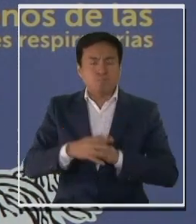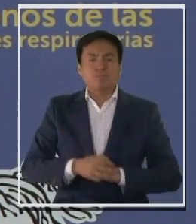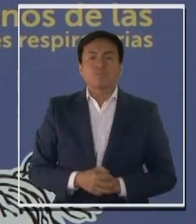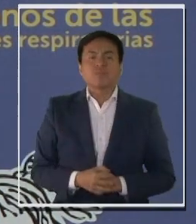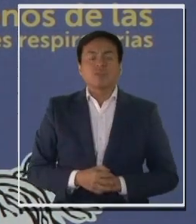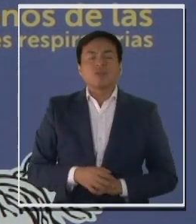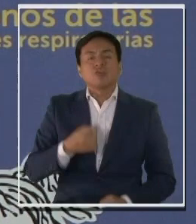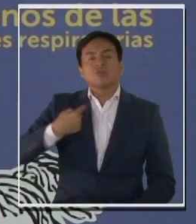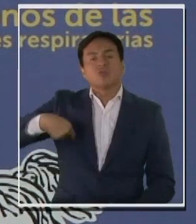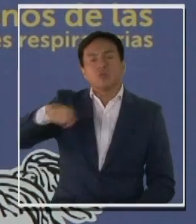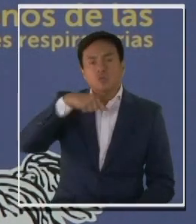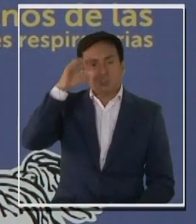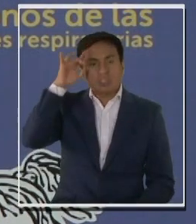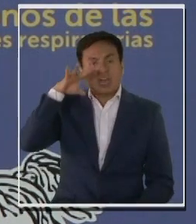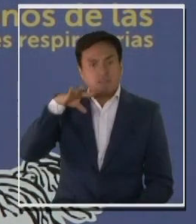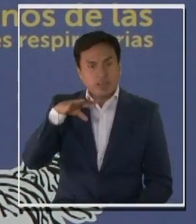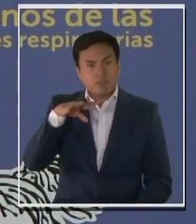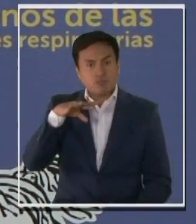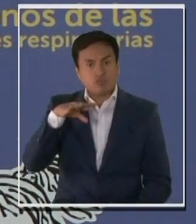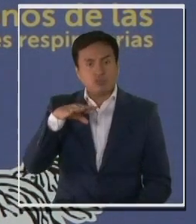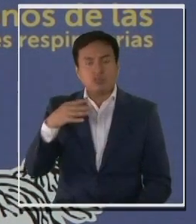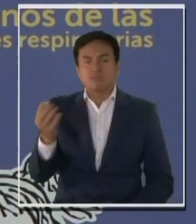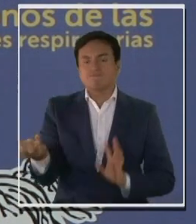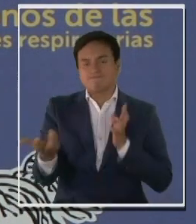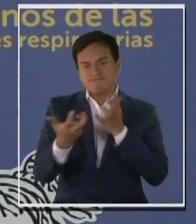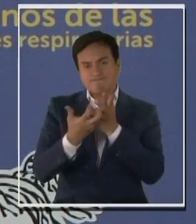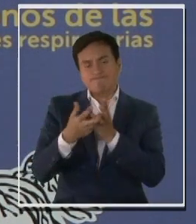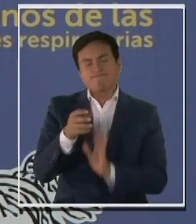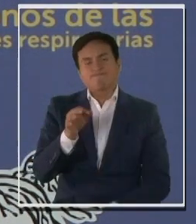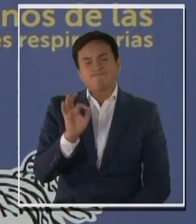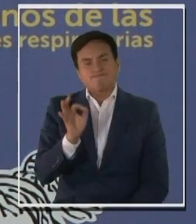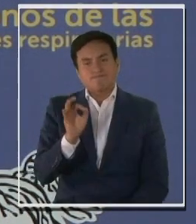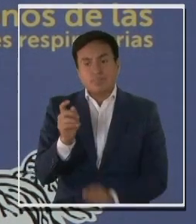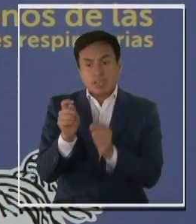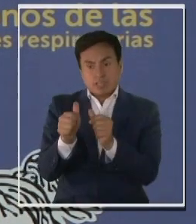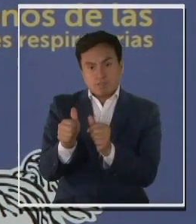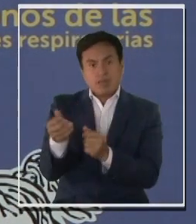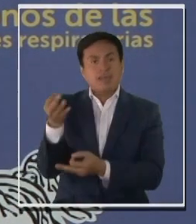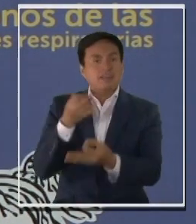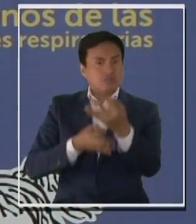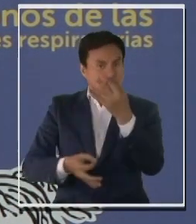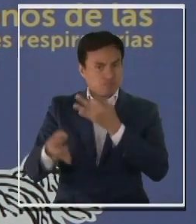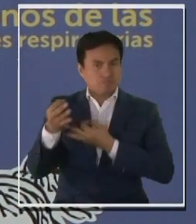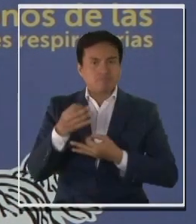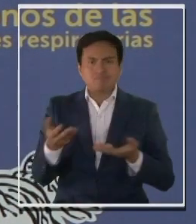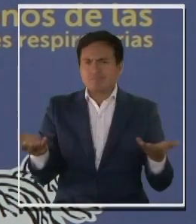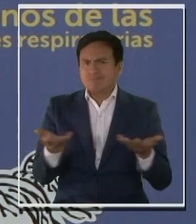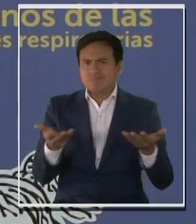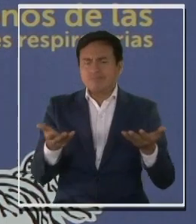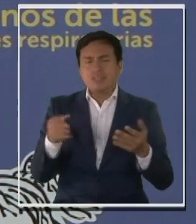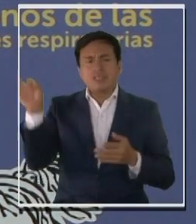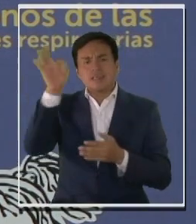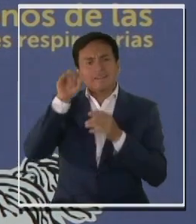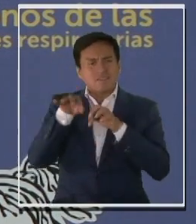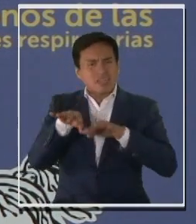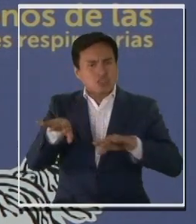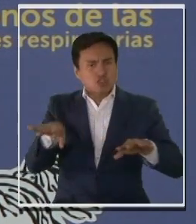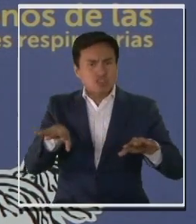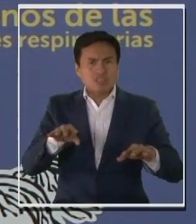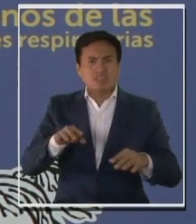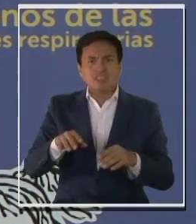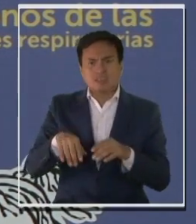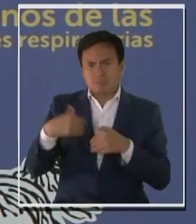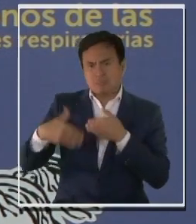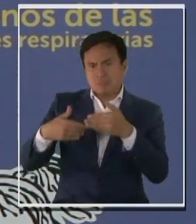como sabemos coincidimos con los expertos en que la circulación va a seguir